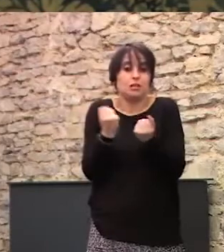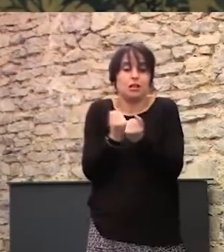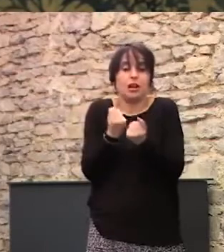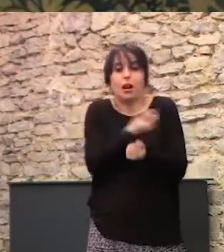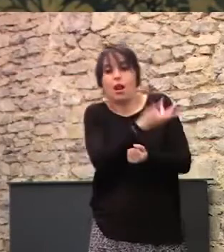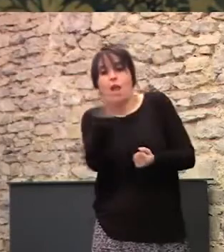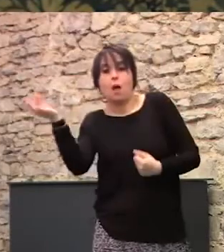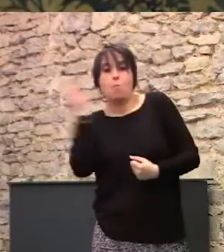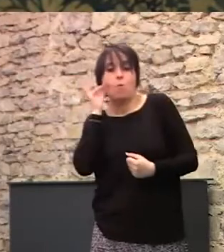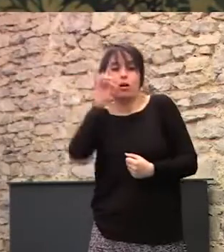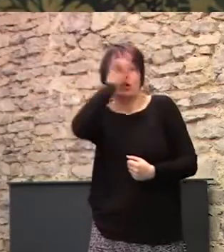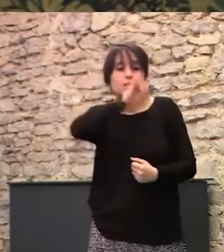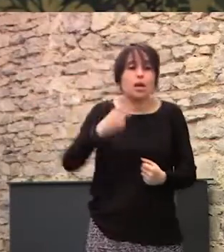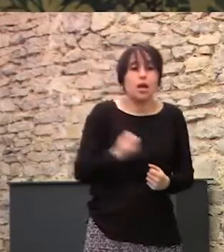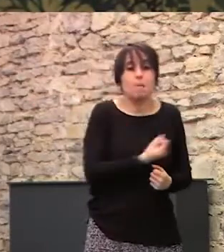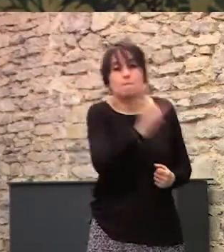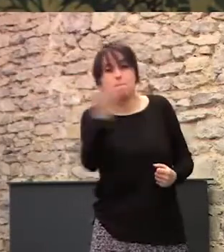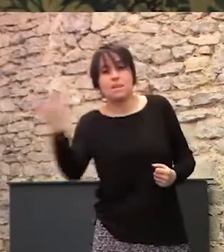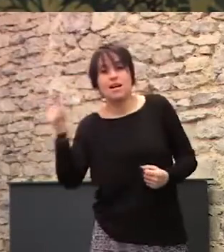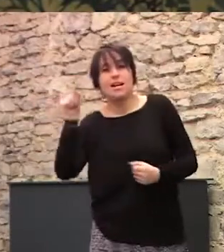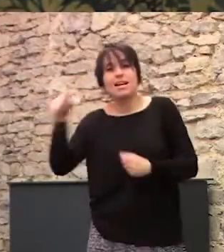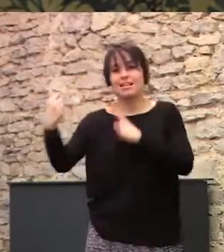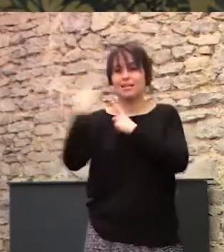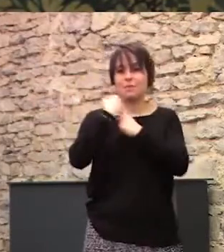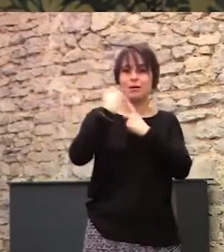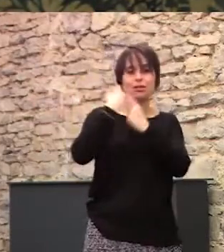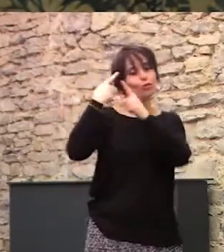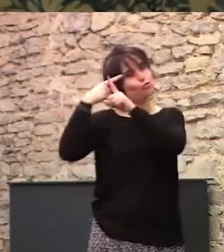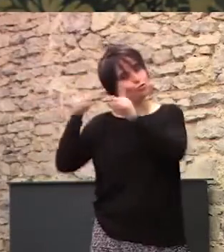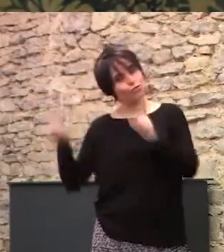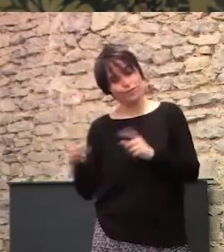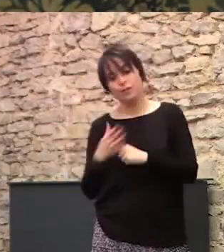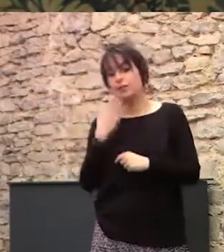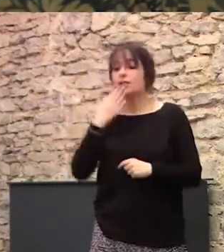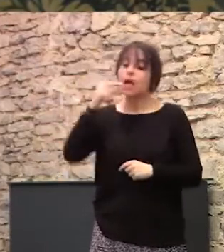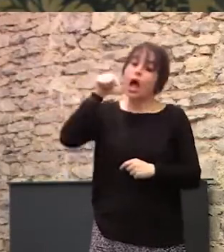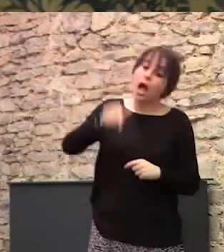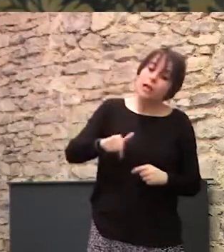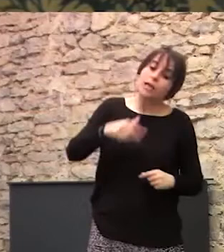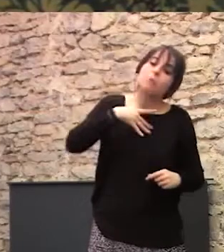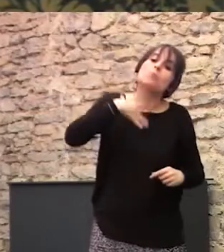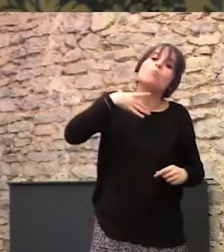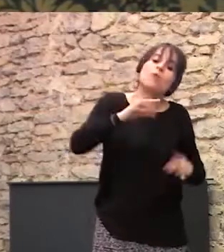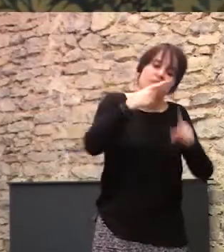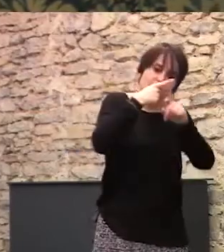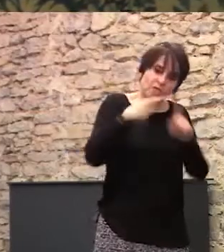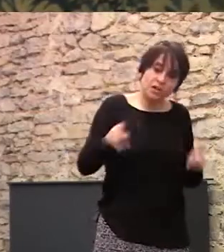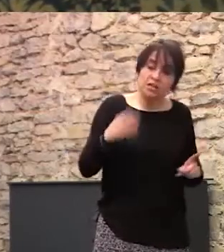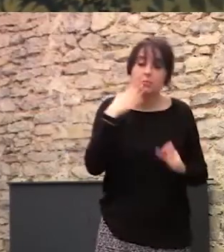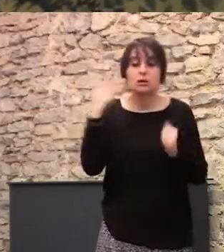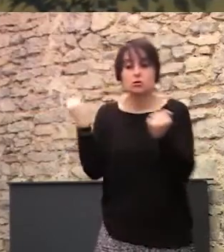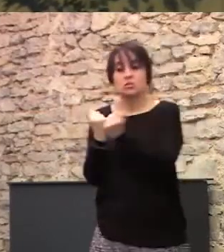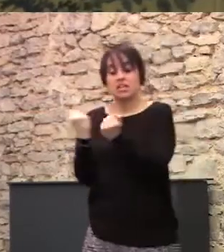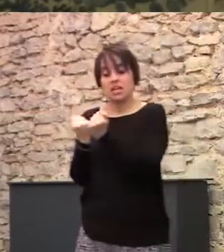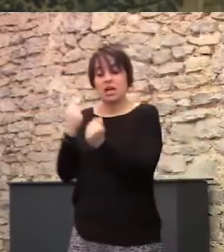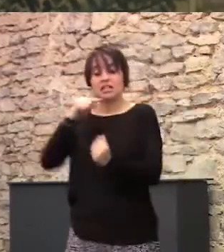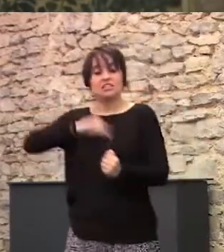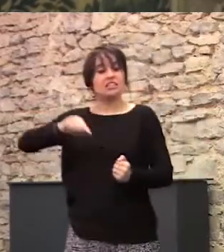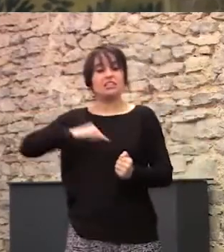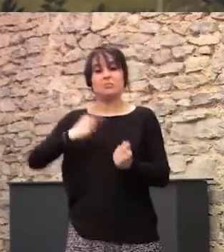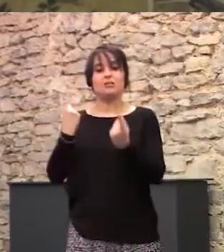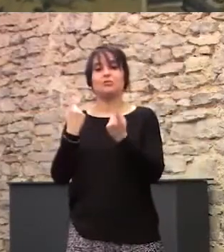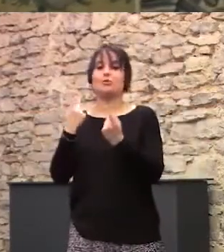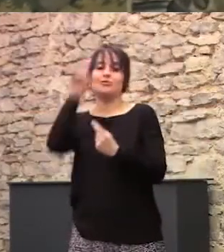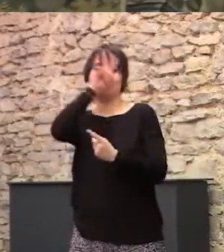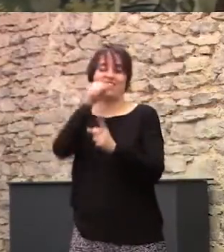negras. Eso no es el punto de opresión, será otro. Si estoy aquí, pues ya es otro tema. Entonces, por